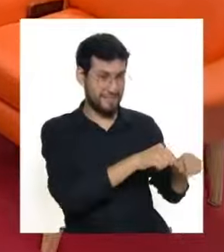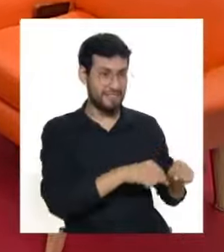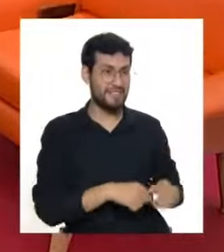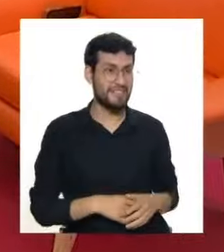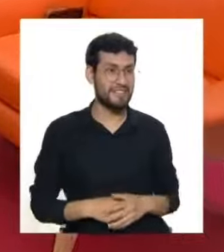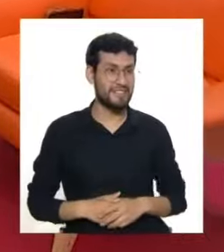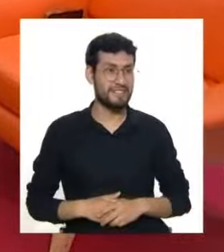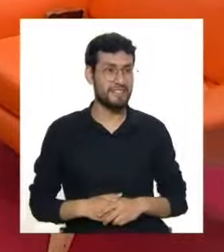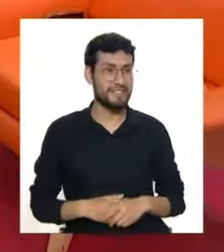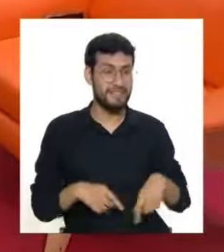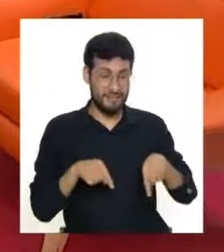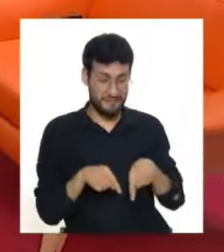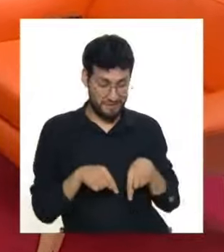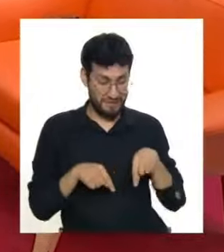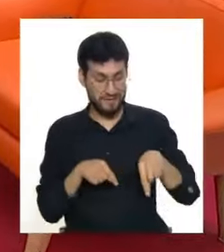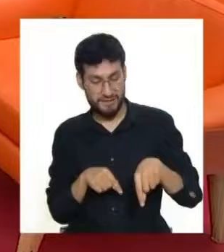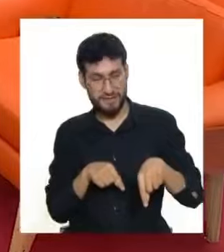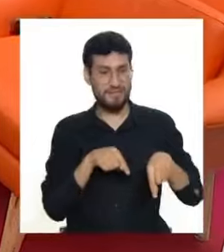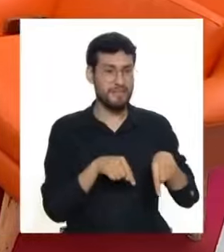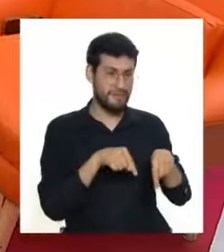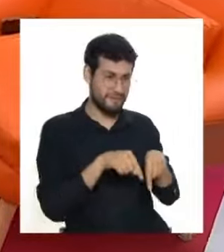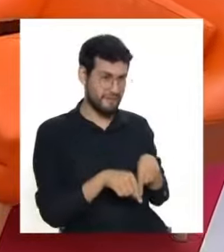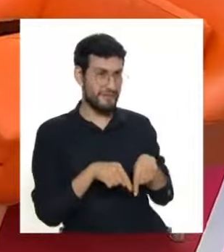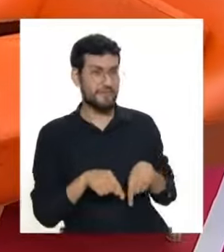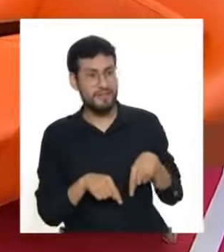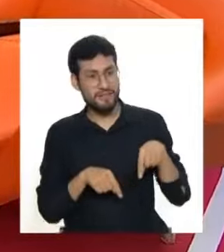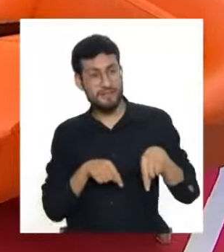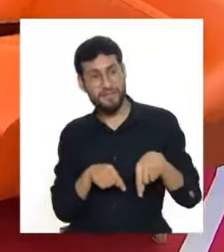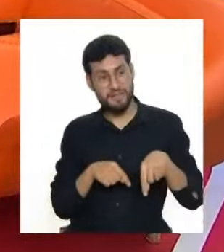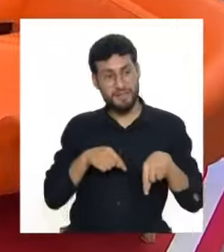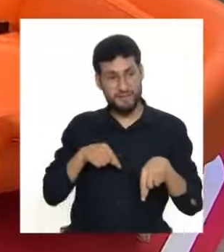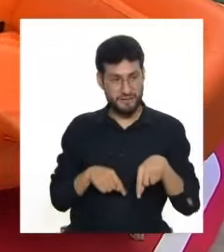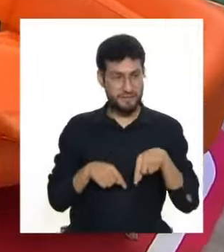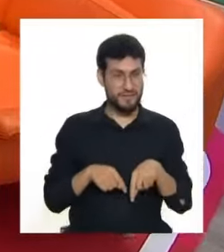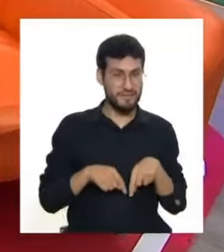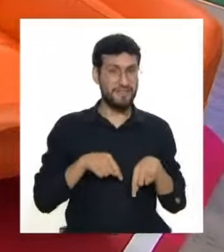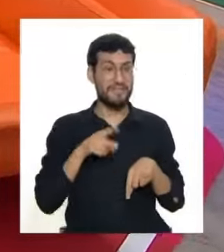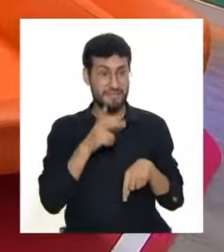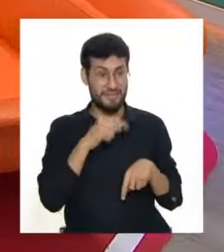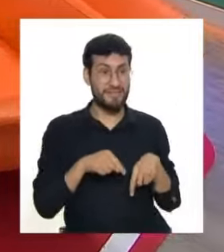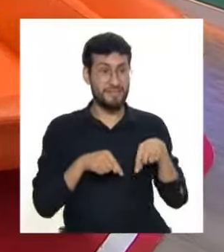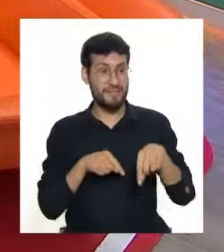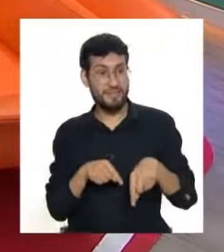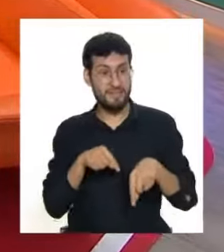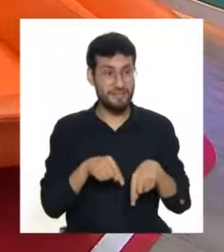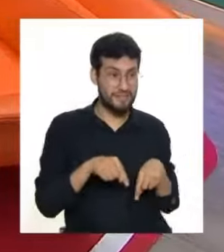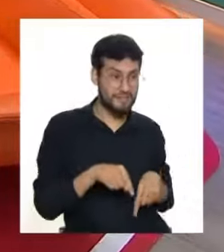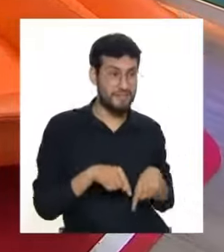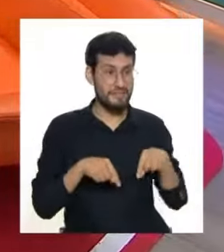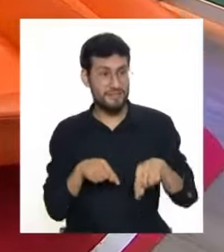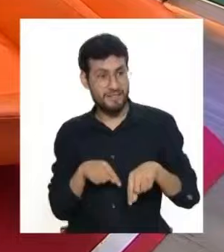Ahí. Uno y dos. Uno y dos. Dale. Uno y dos.